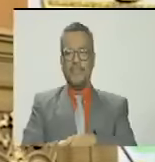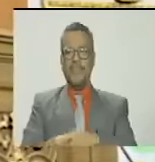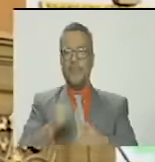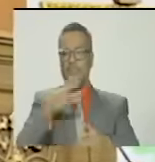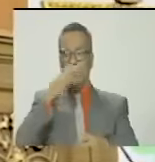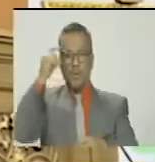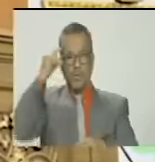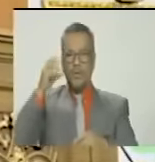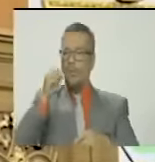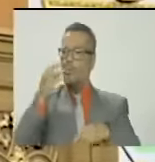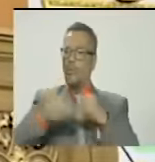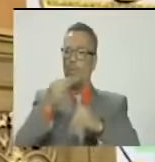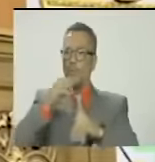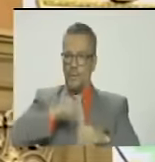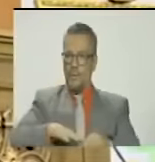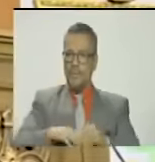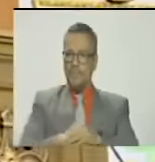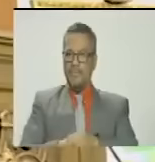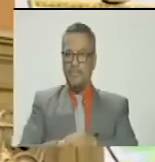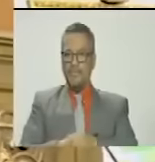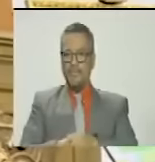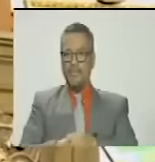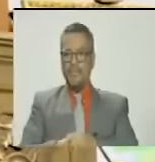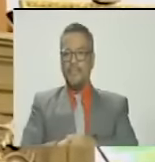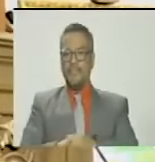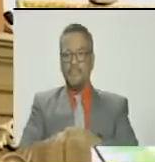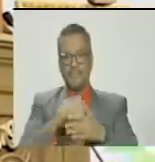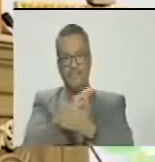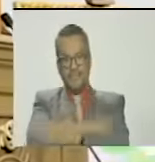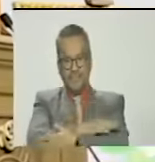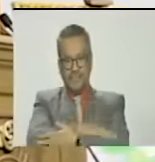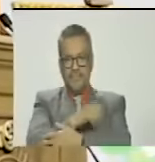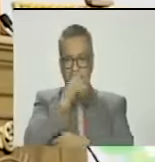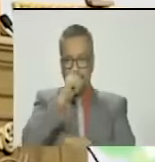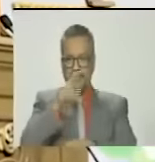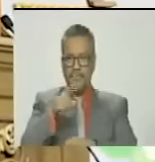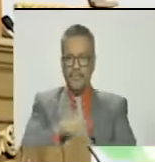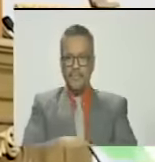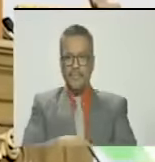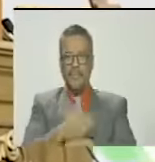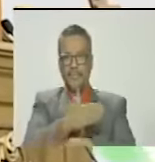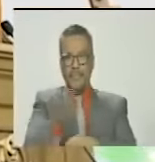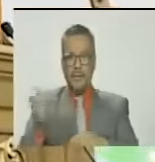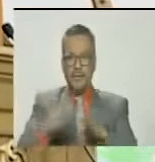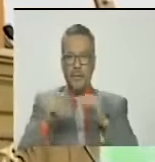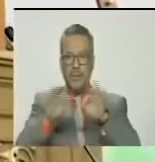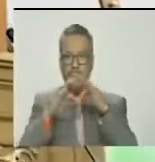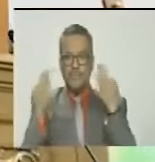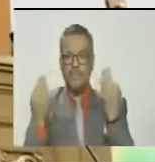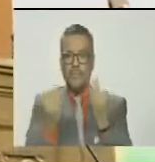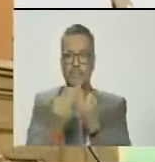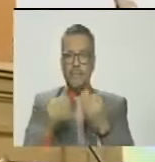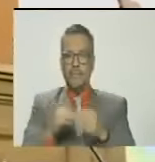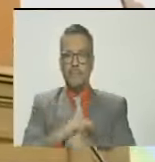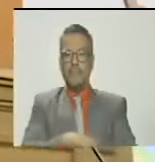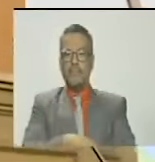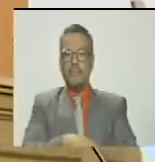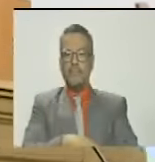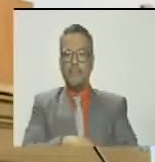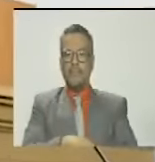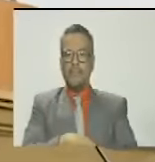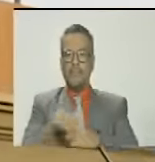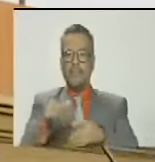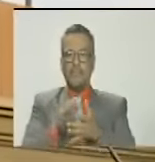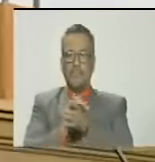Muy buenos días, ¿cómo están ustedes? Feliz año para ustedes, para sus familiares, para